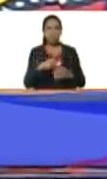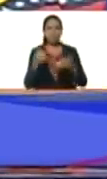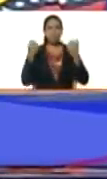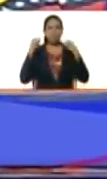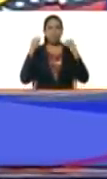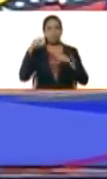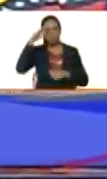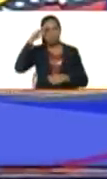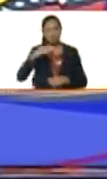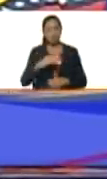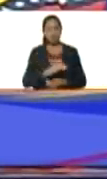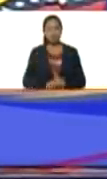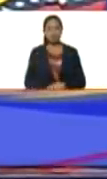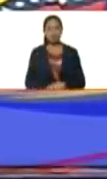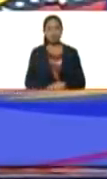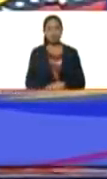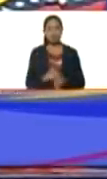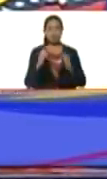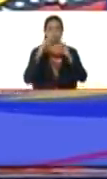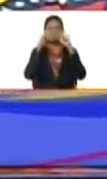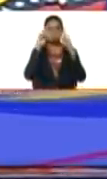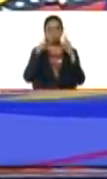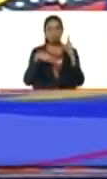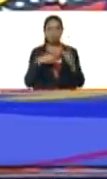pero sorpresa.